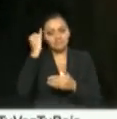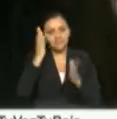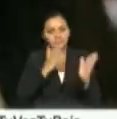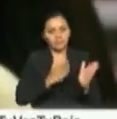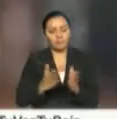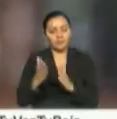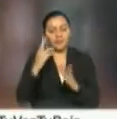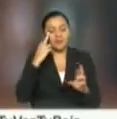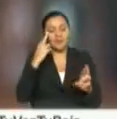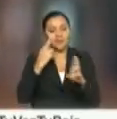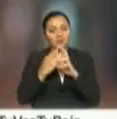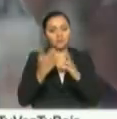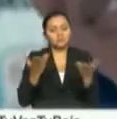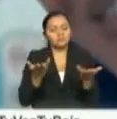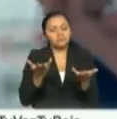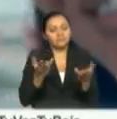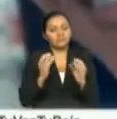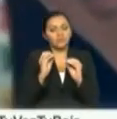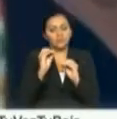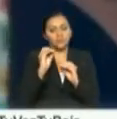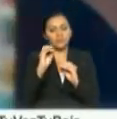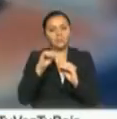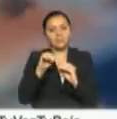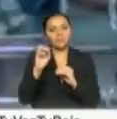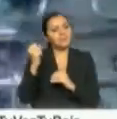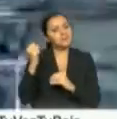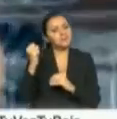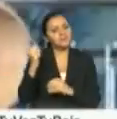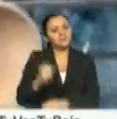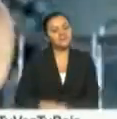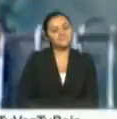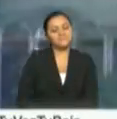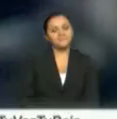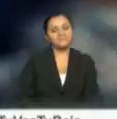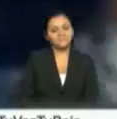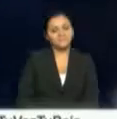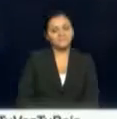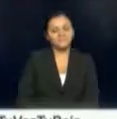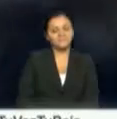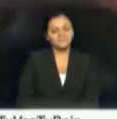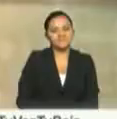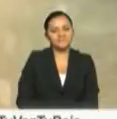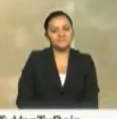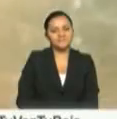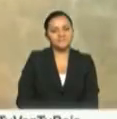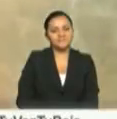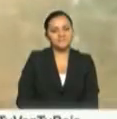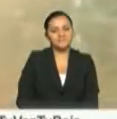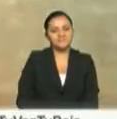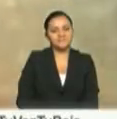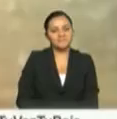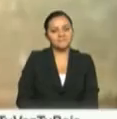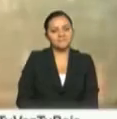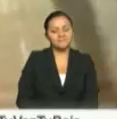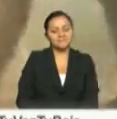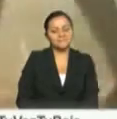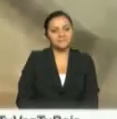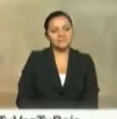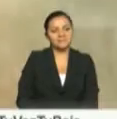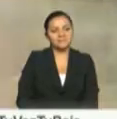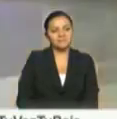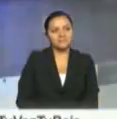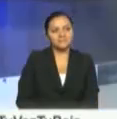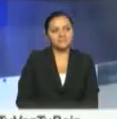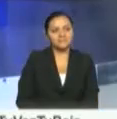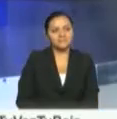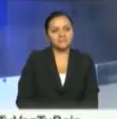son reconocidas por la Organización Mundial de la Salud. En Quito, Víctor Fernando Bravo, Noticiero Ciudadano.